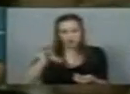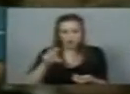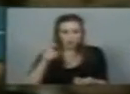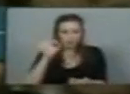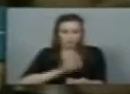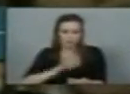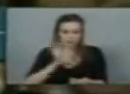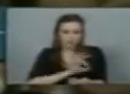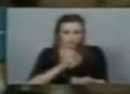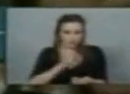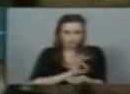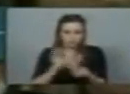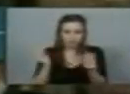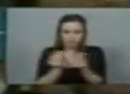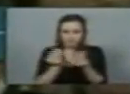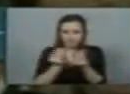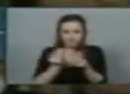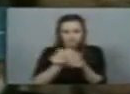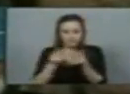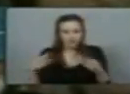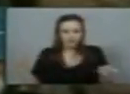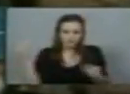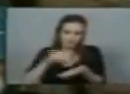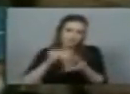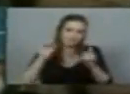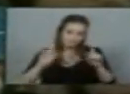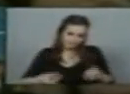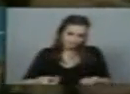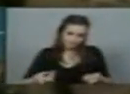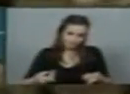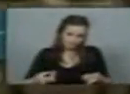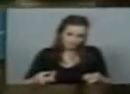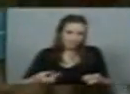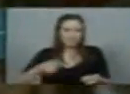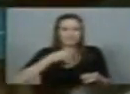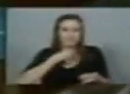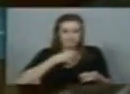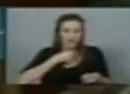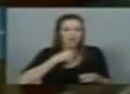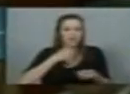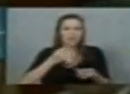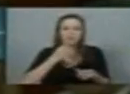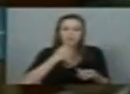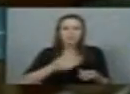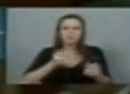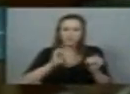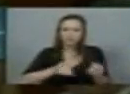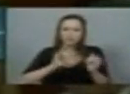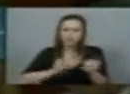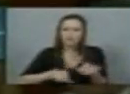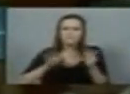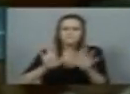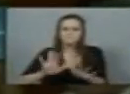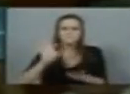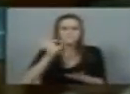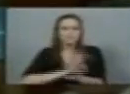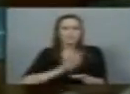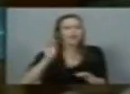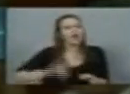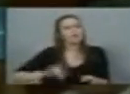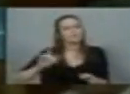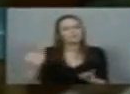y otros elementos adicionales, y quieren justificar que esos son sueldos de